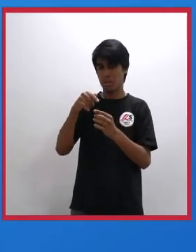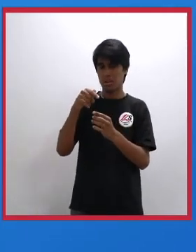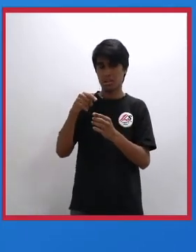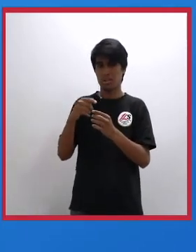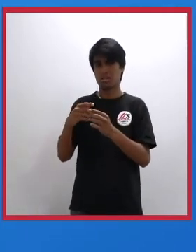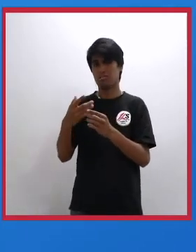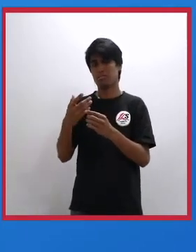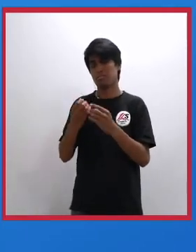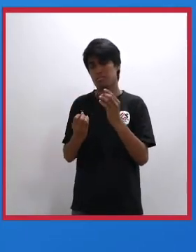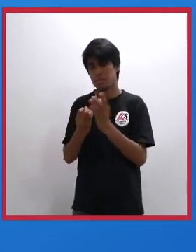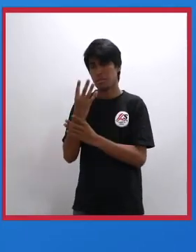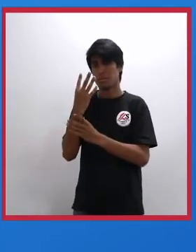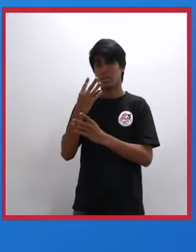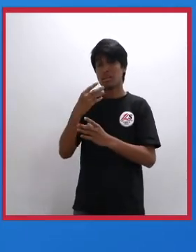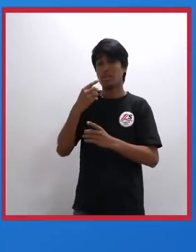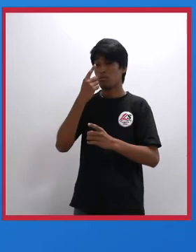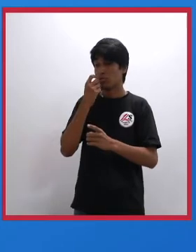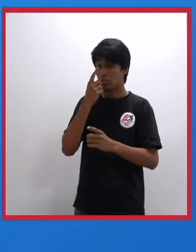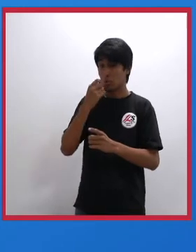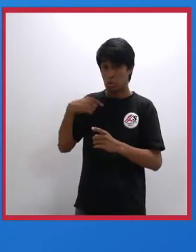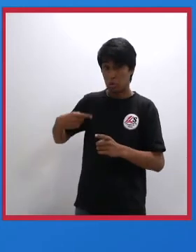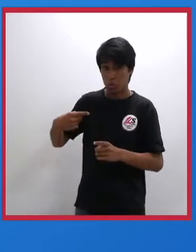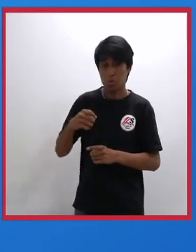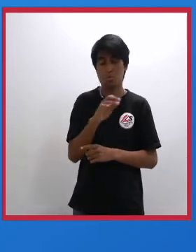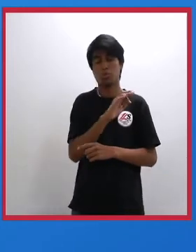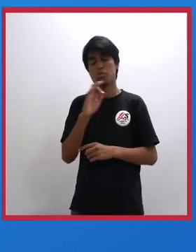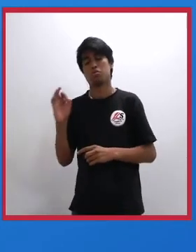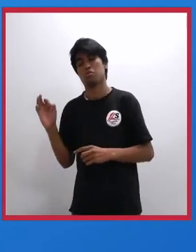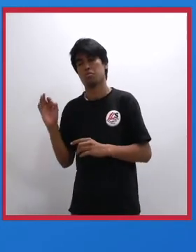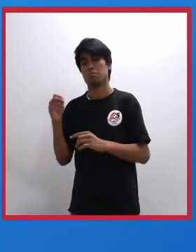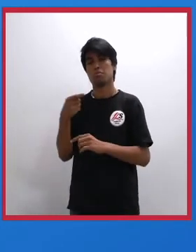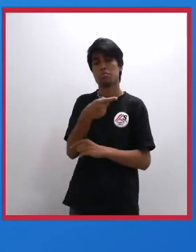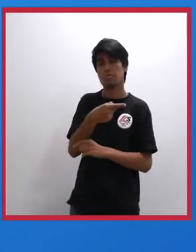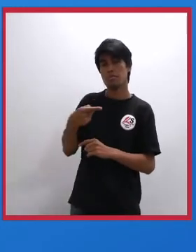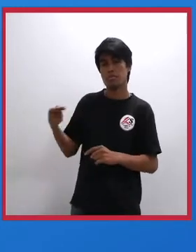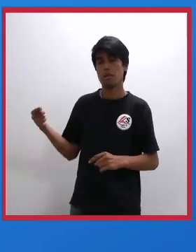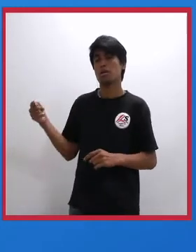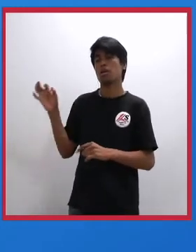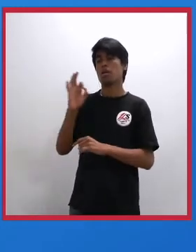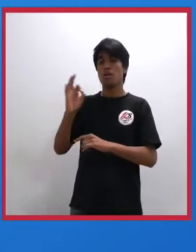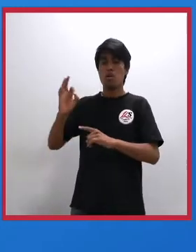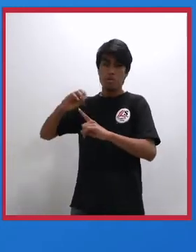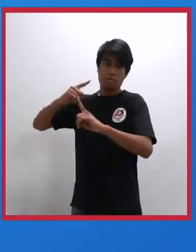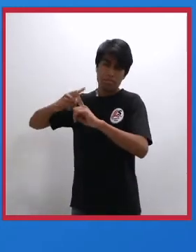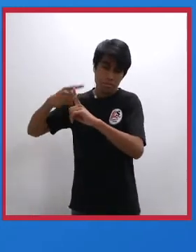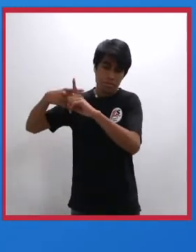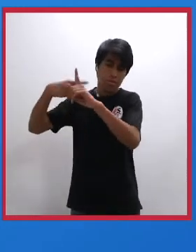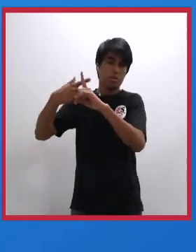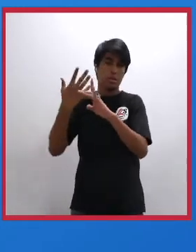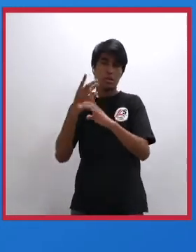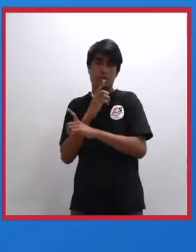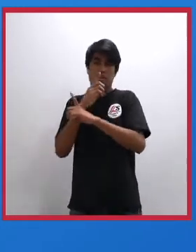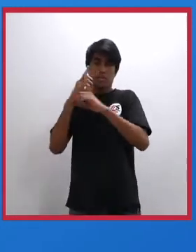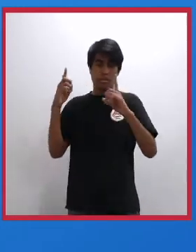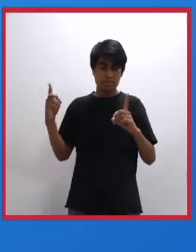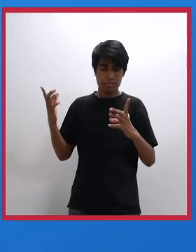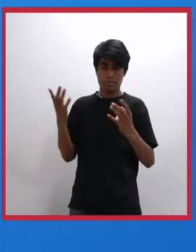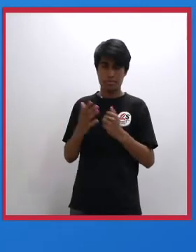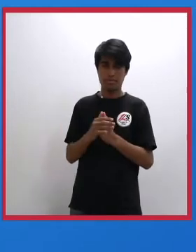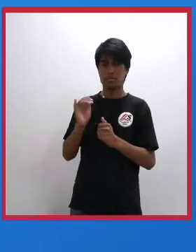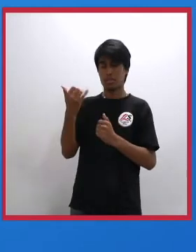cuáles requieren inspecciones diarias, cuáles periódicas, cuáles mensuales. Entonces, eso debería ya